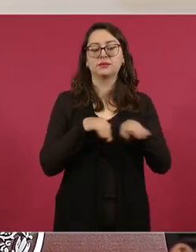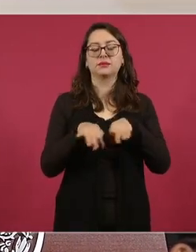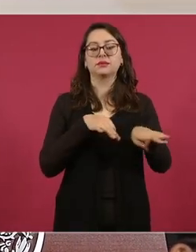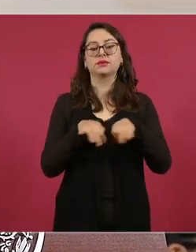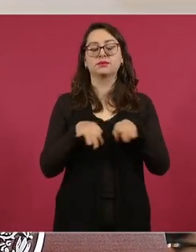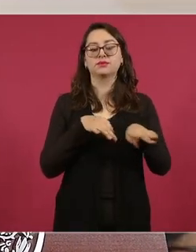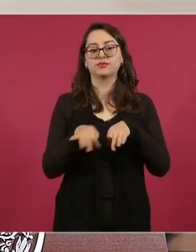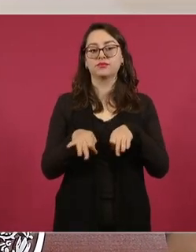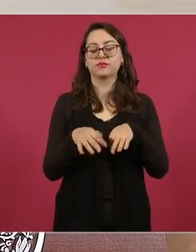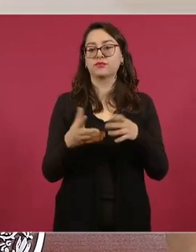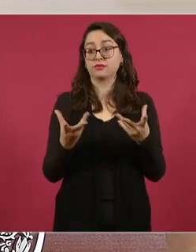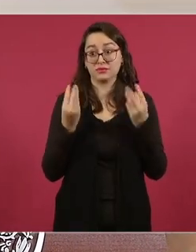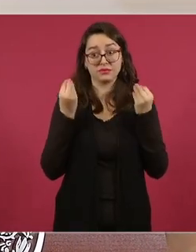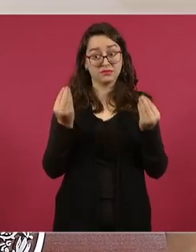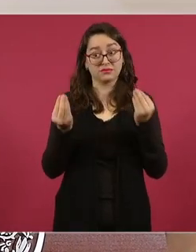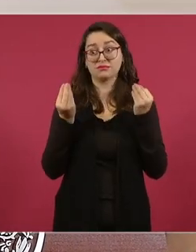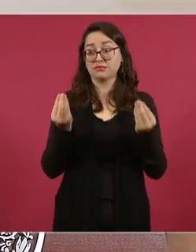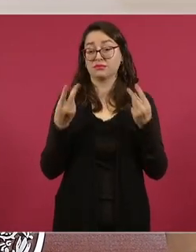mucho trabajo,